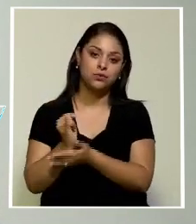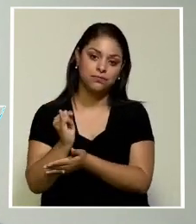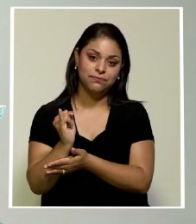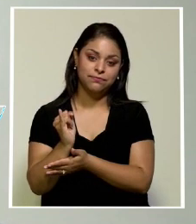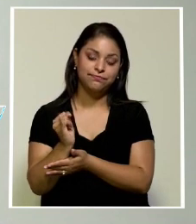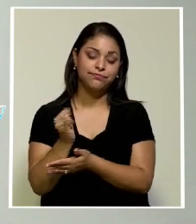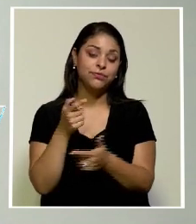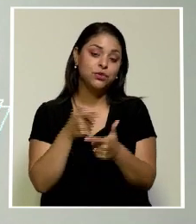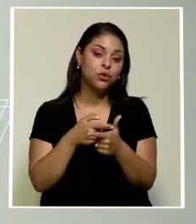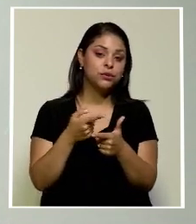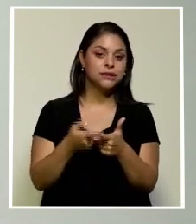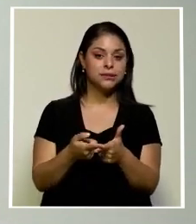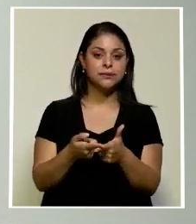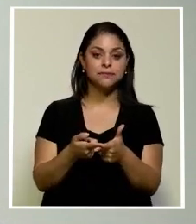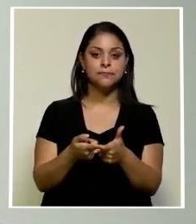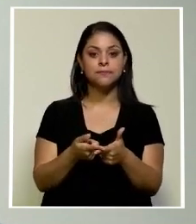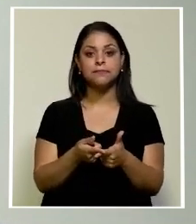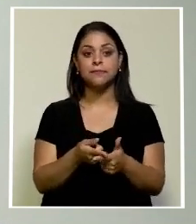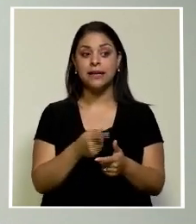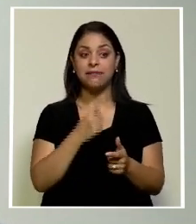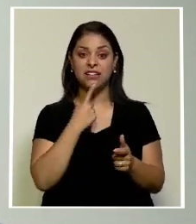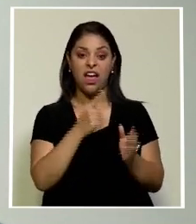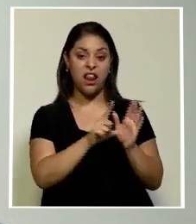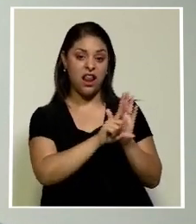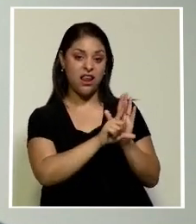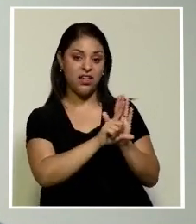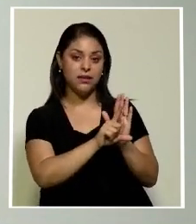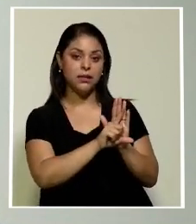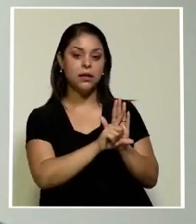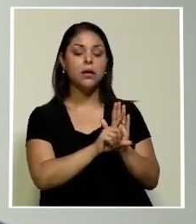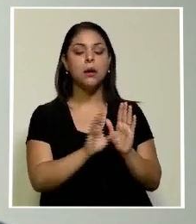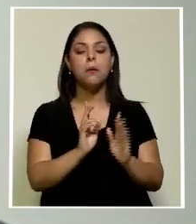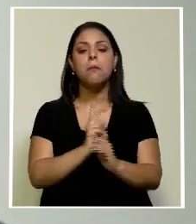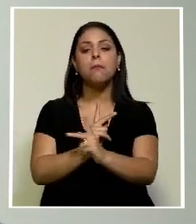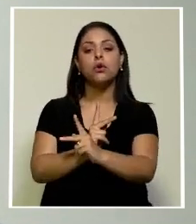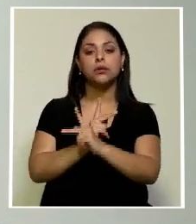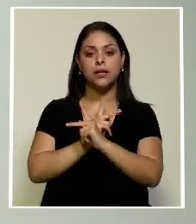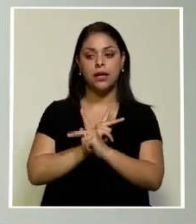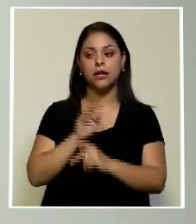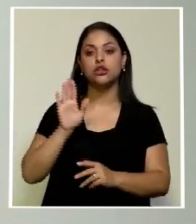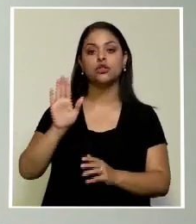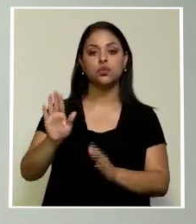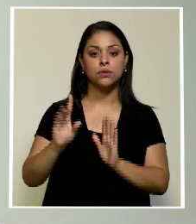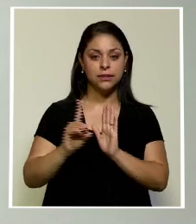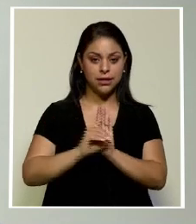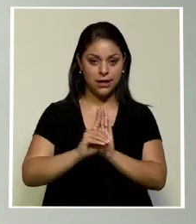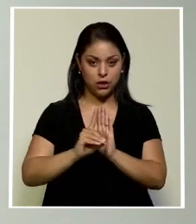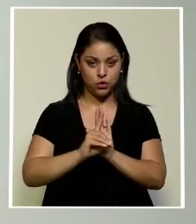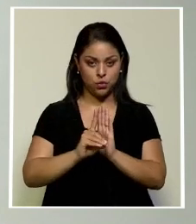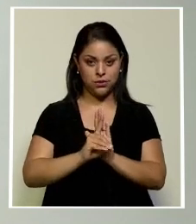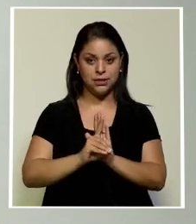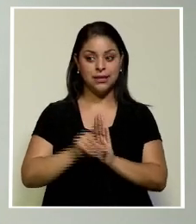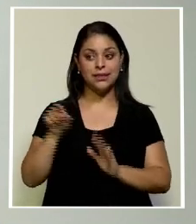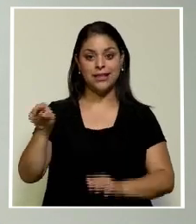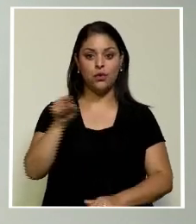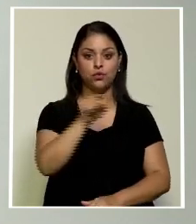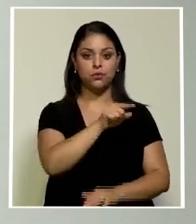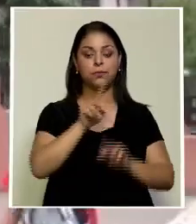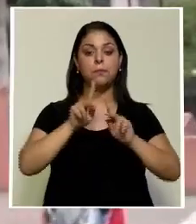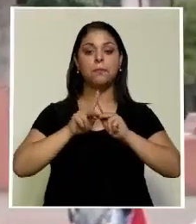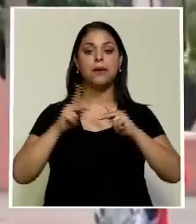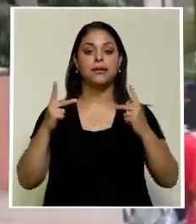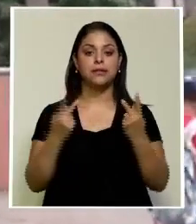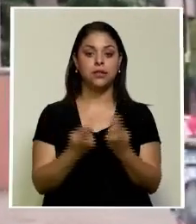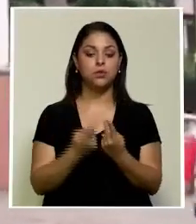este sentido, nuestra legislación protege los derechos fundamentales de los miembros de los partidos